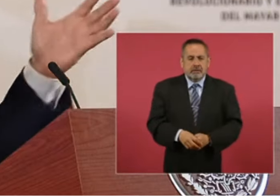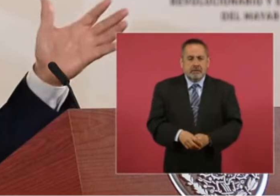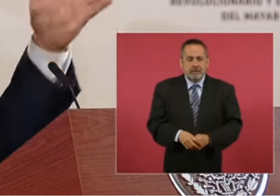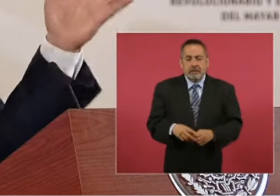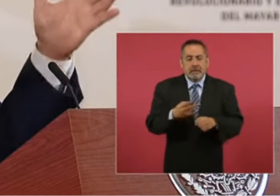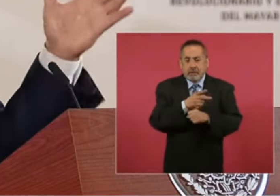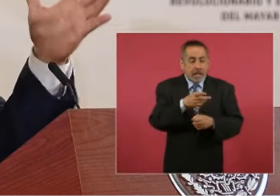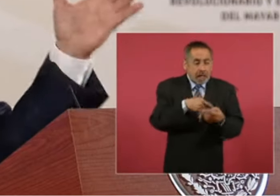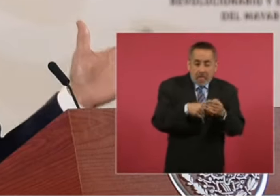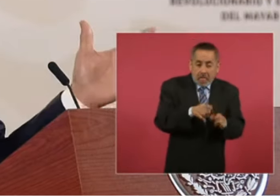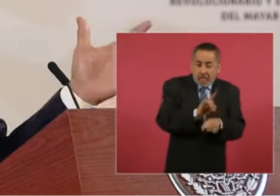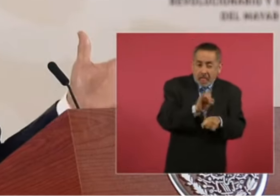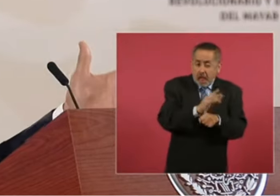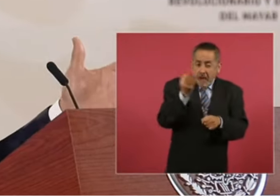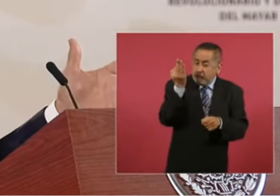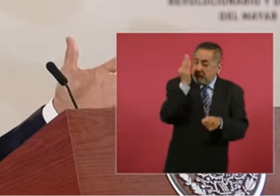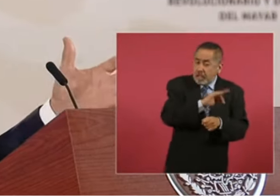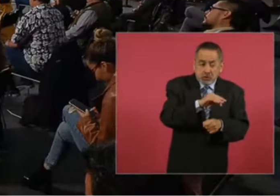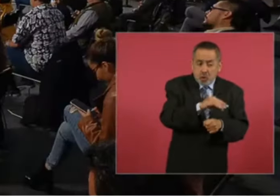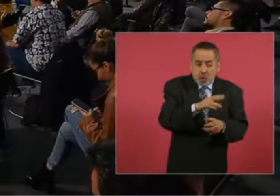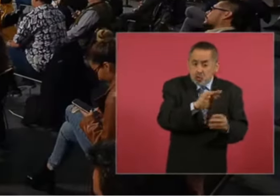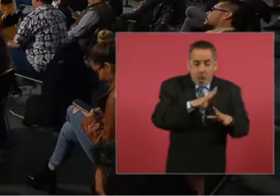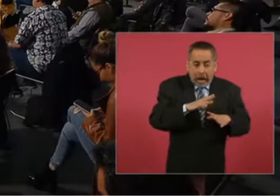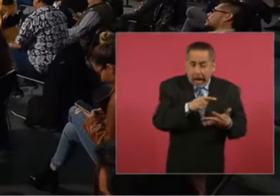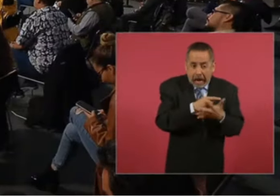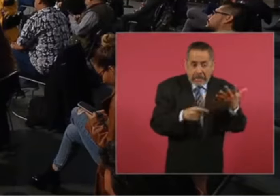Bueno, todo era falso.